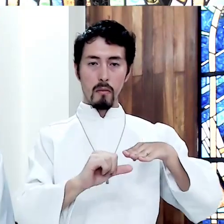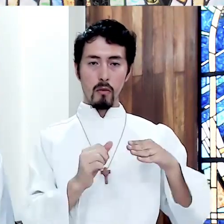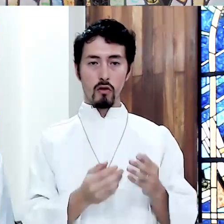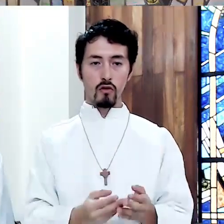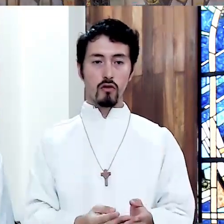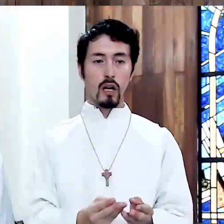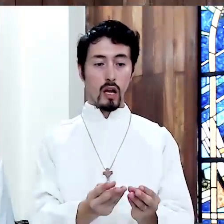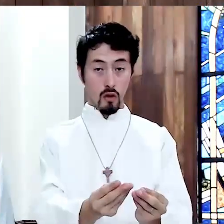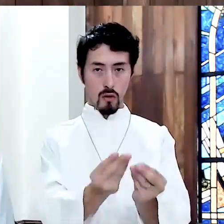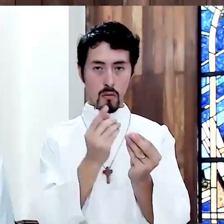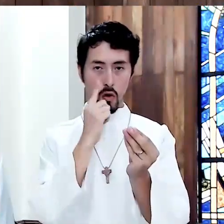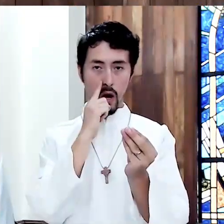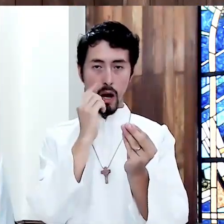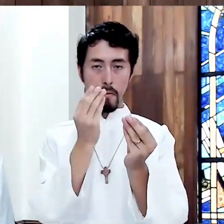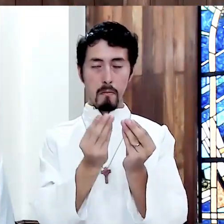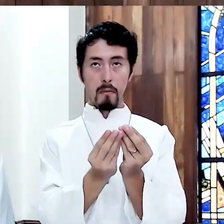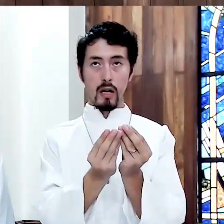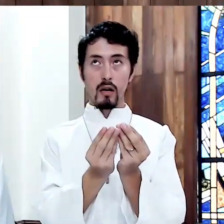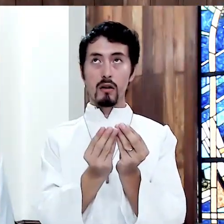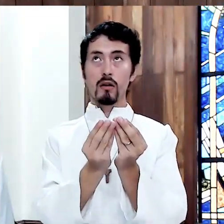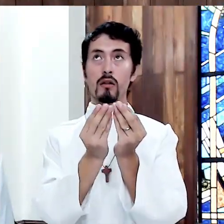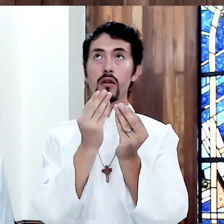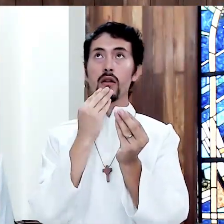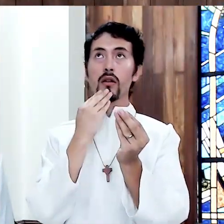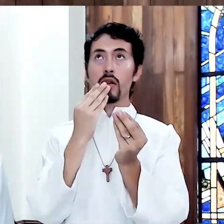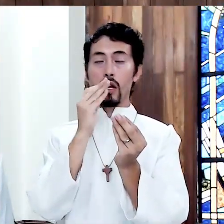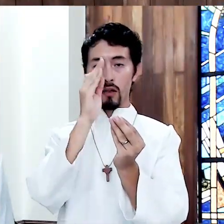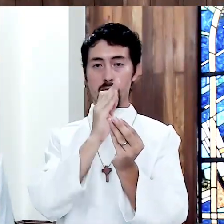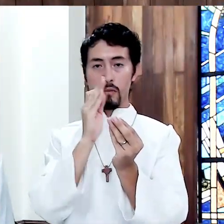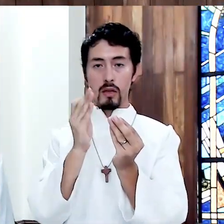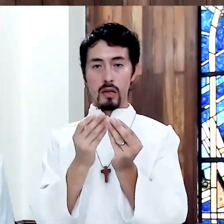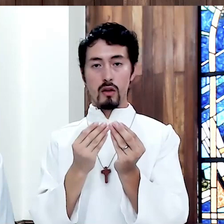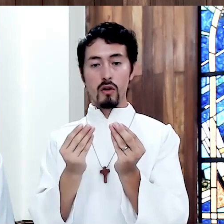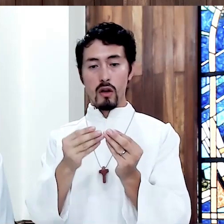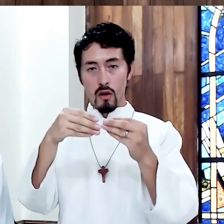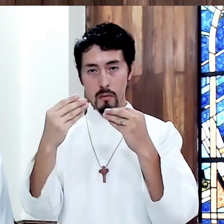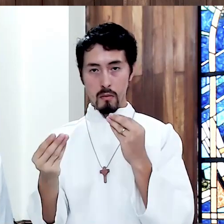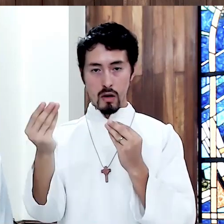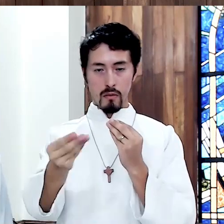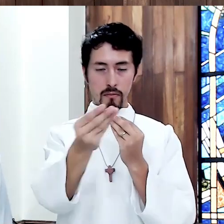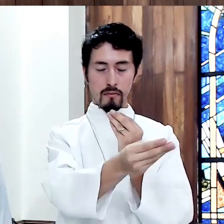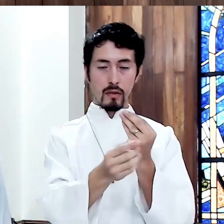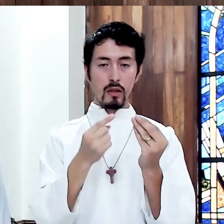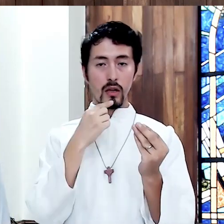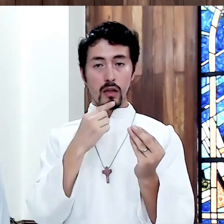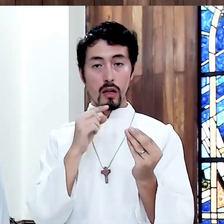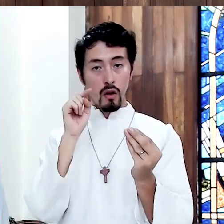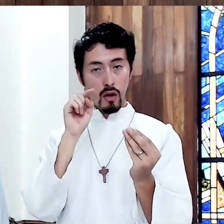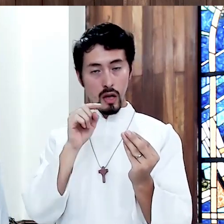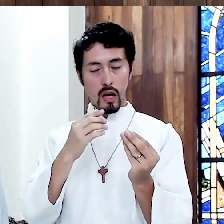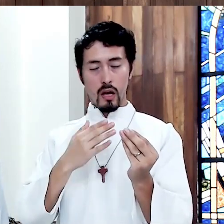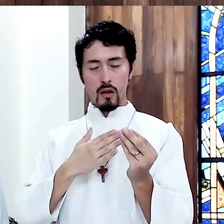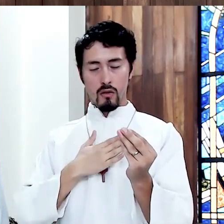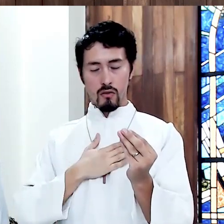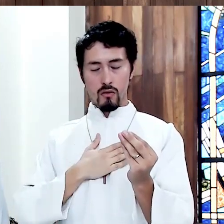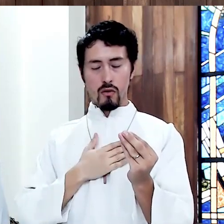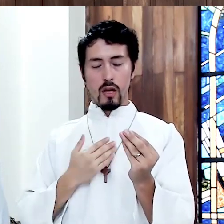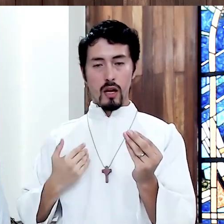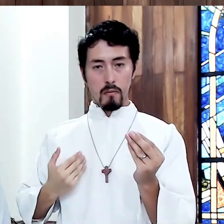diciendo: tomen y coman todos de él, porque esto es mi cuerpo, que será